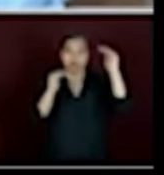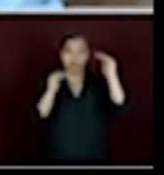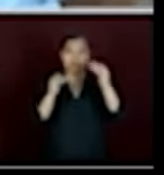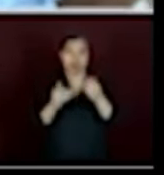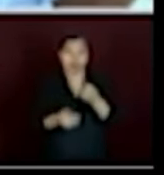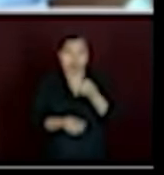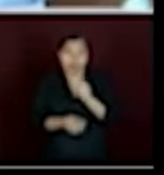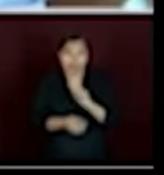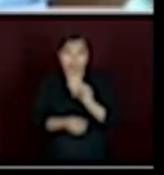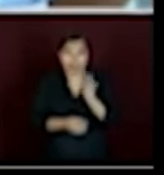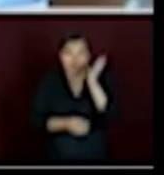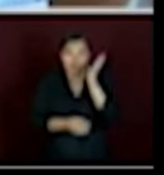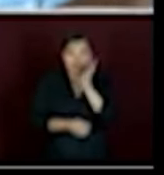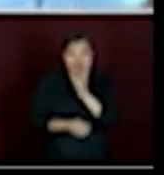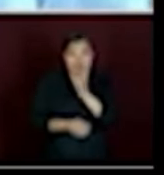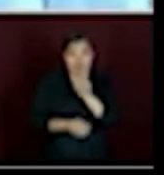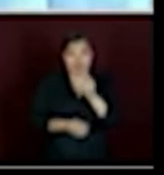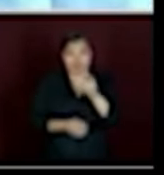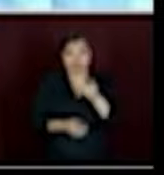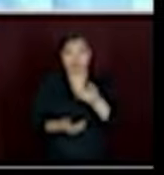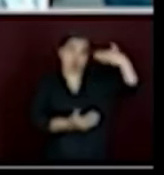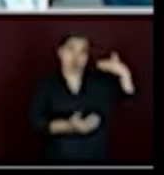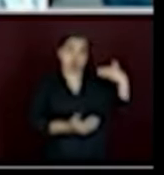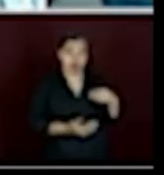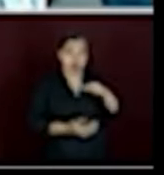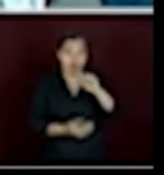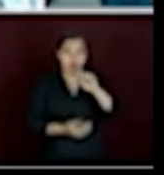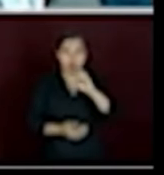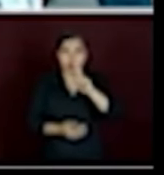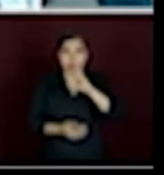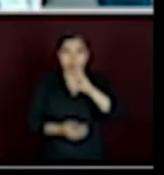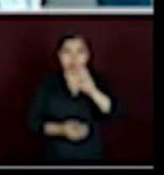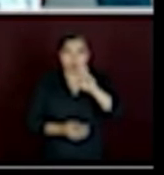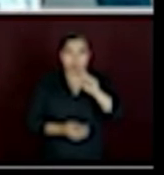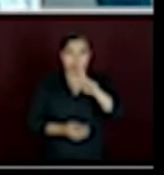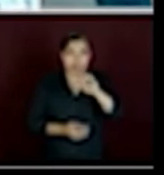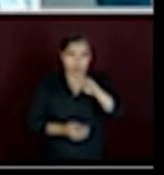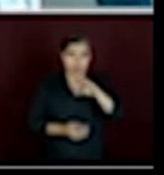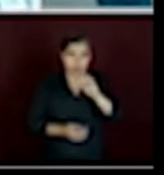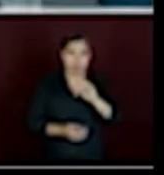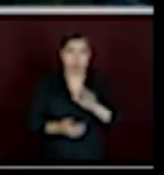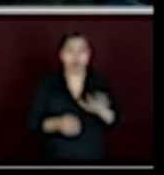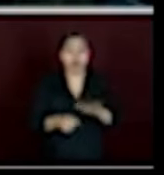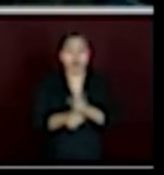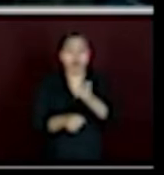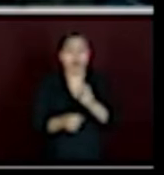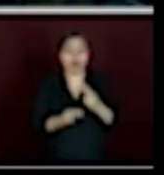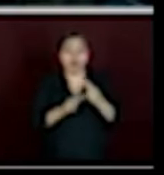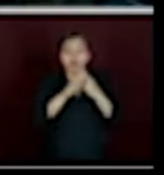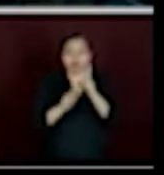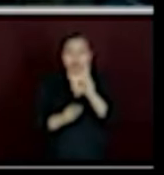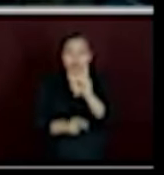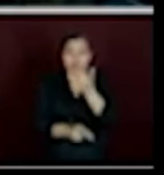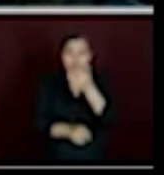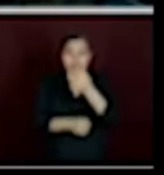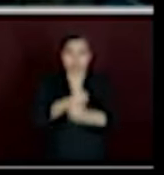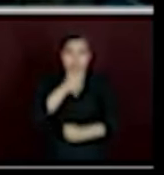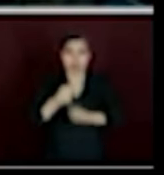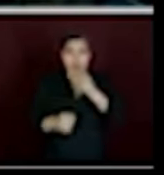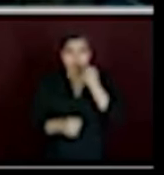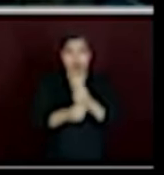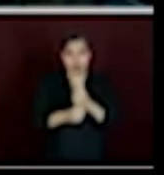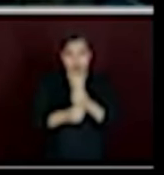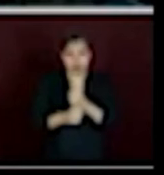el templete o en lo que llamamos el presidium, hubo una ovación